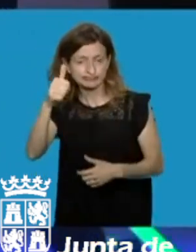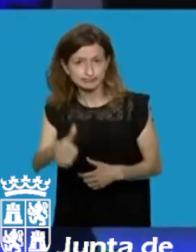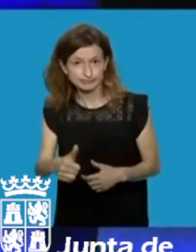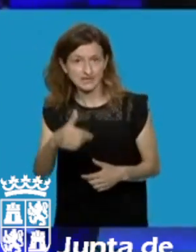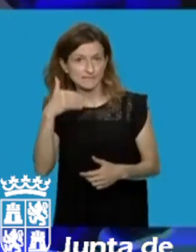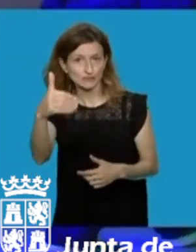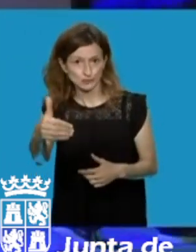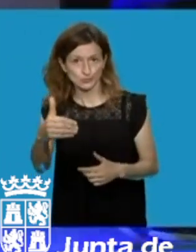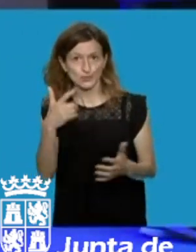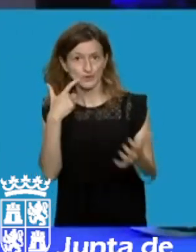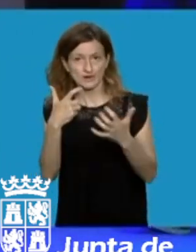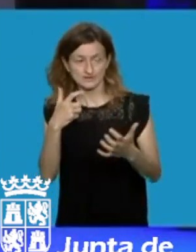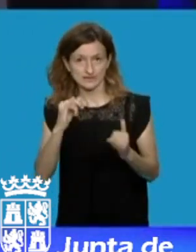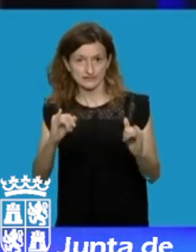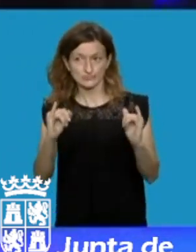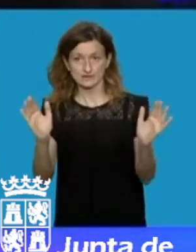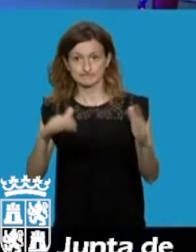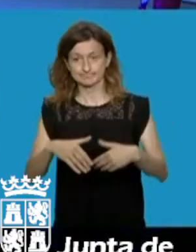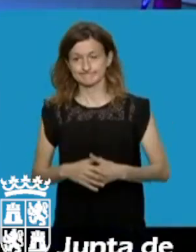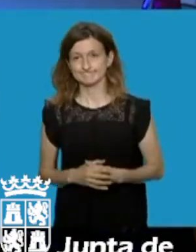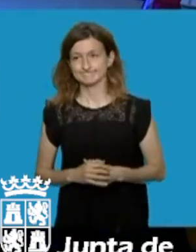mucho futuro.